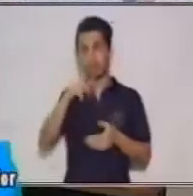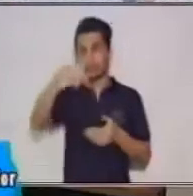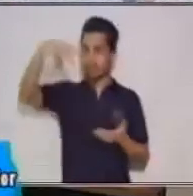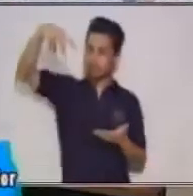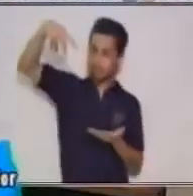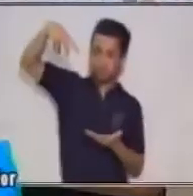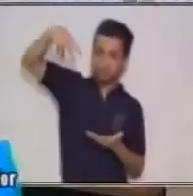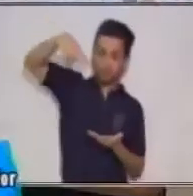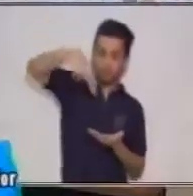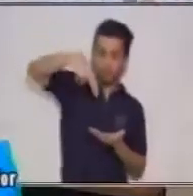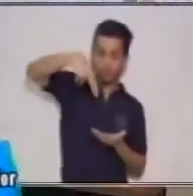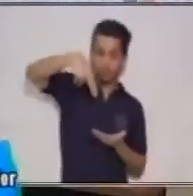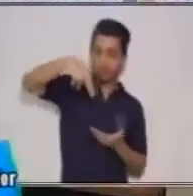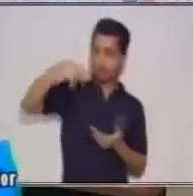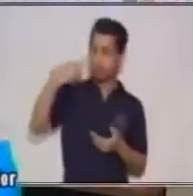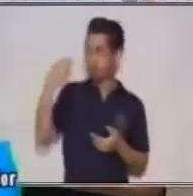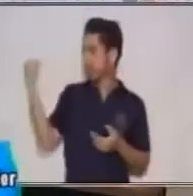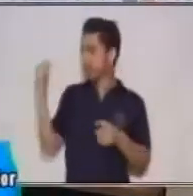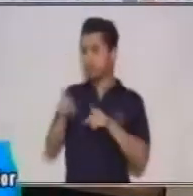corte acá